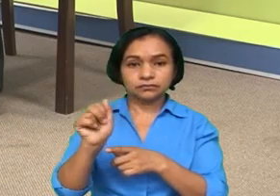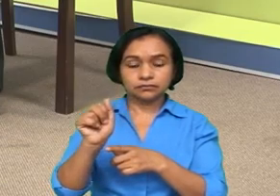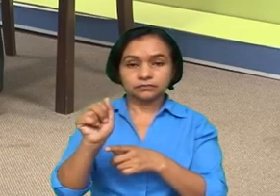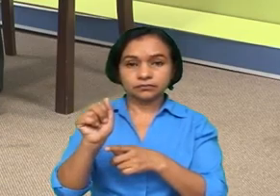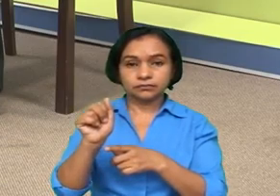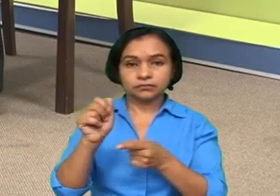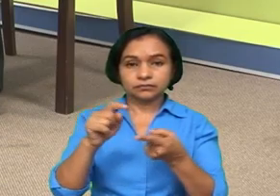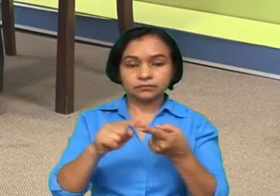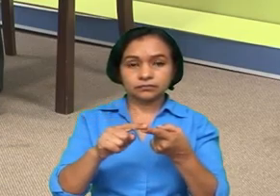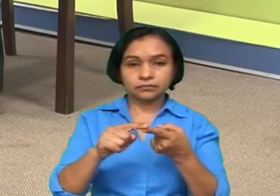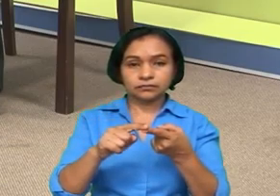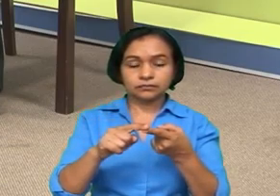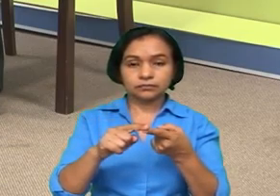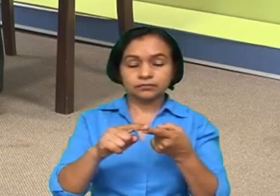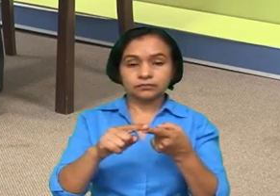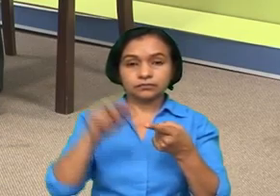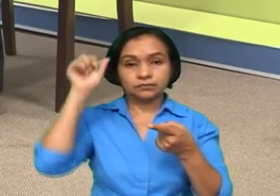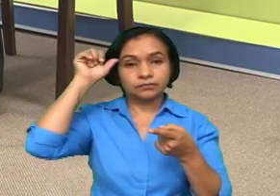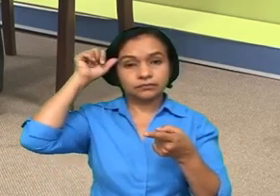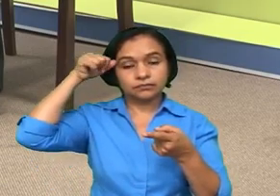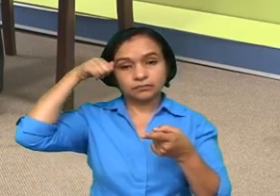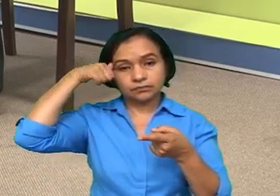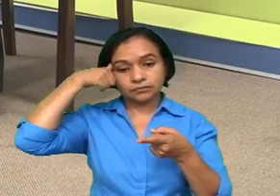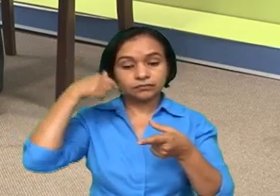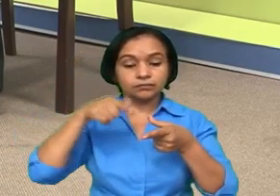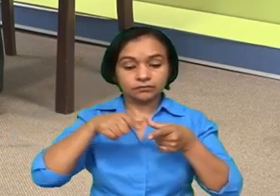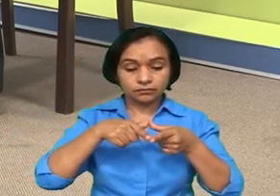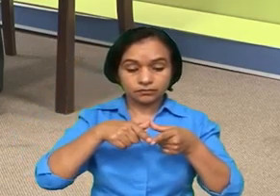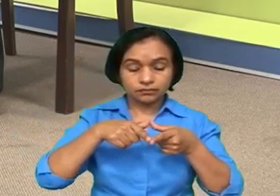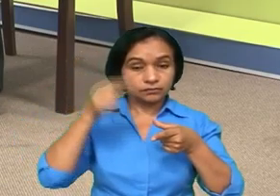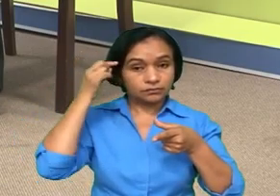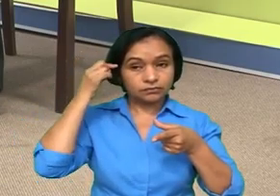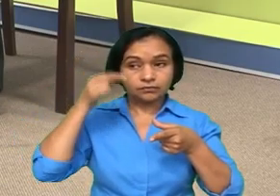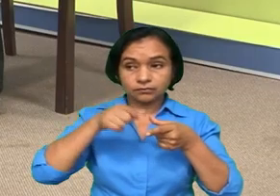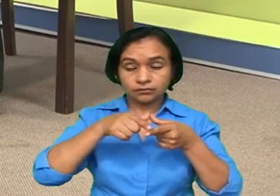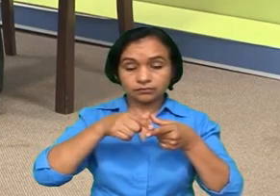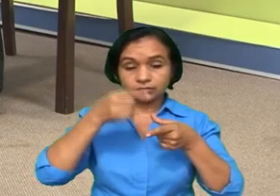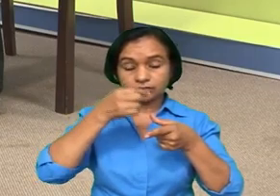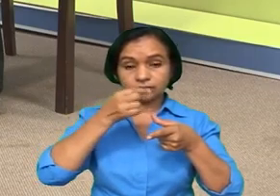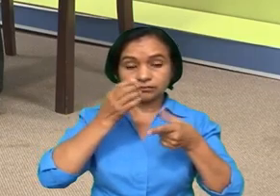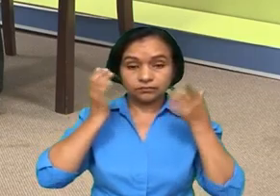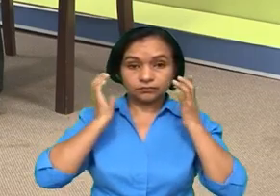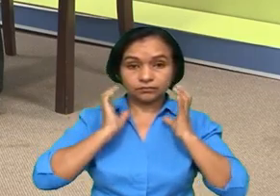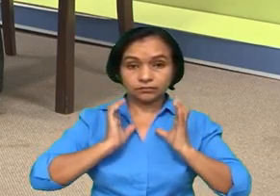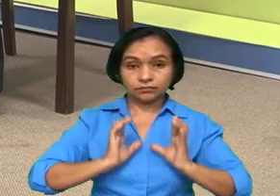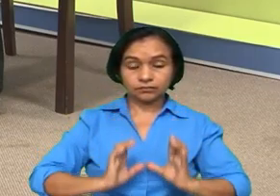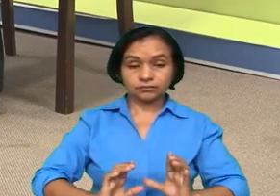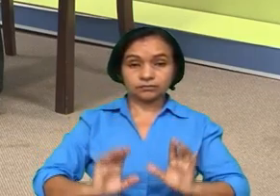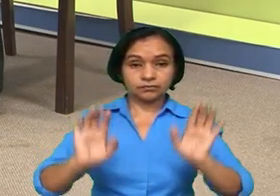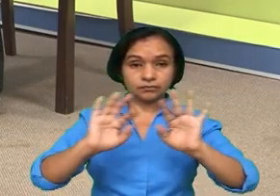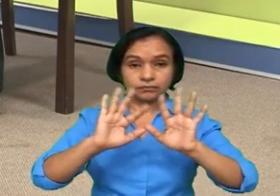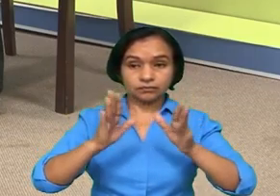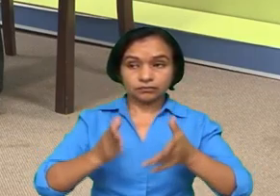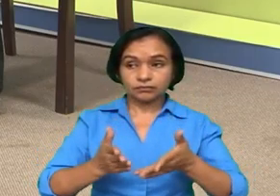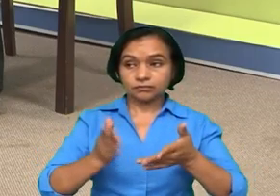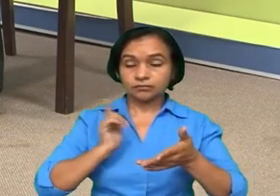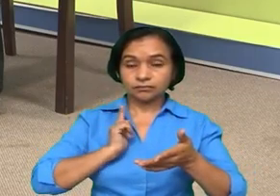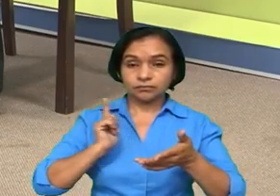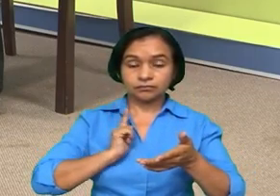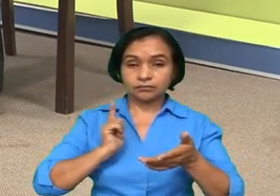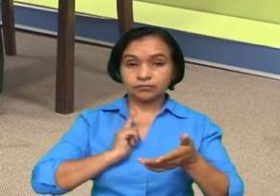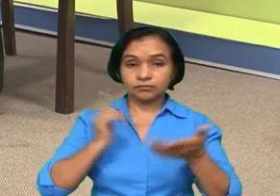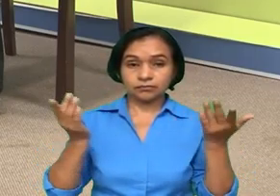expulsa la orina, o bueno, vamos de arriba hacia abajo. Esto, el sistema genitourinario, funciona